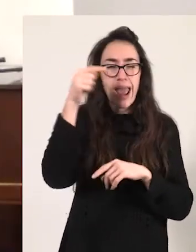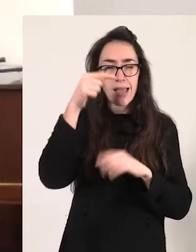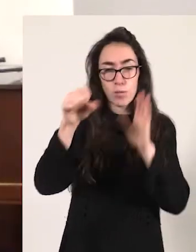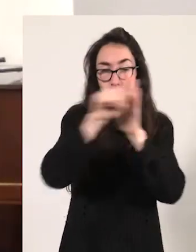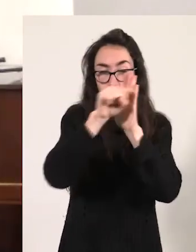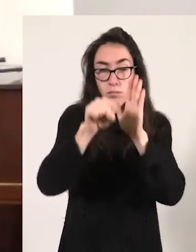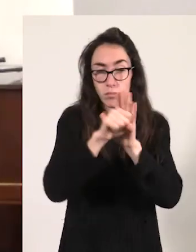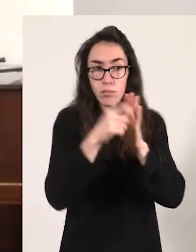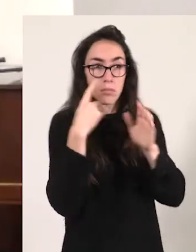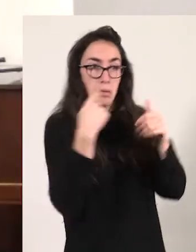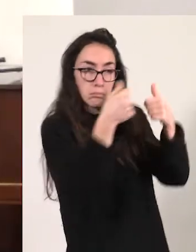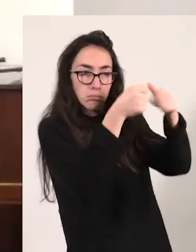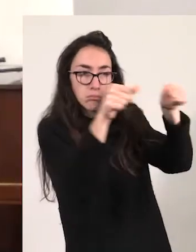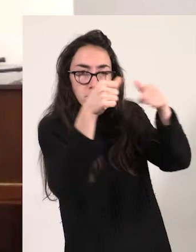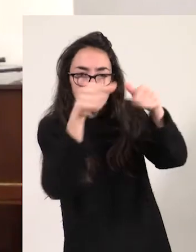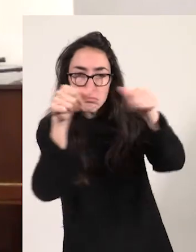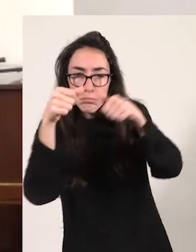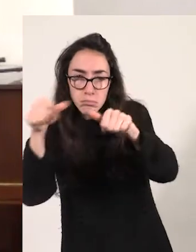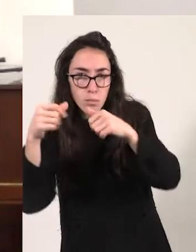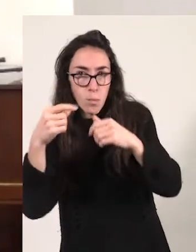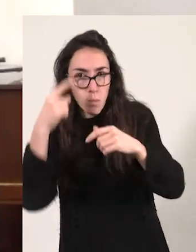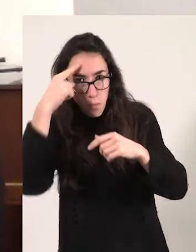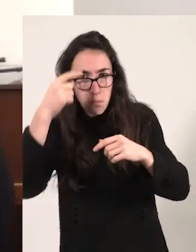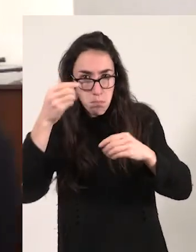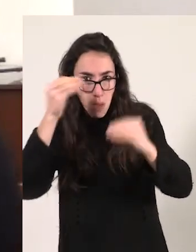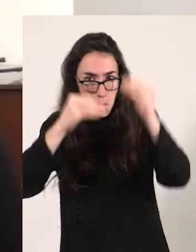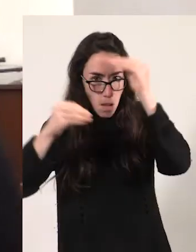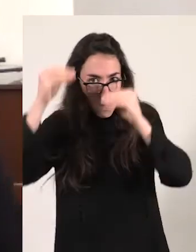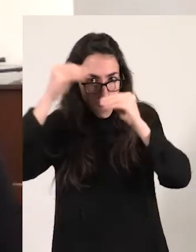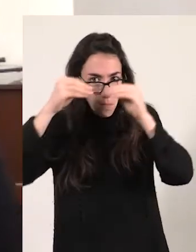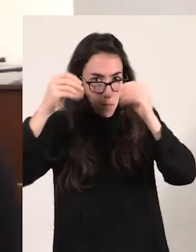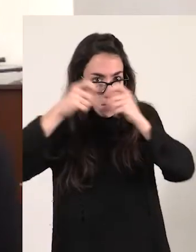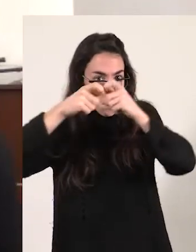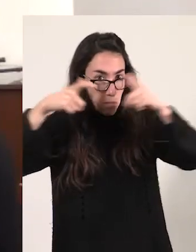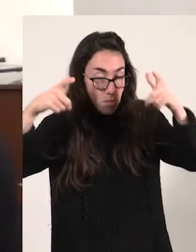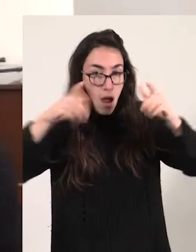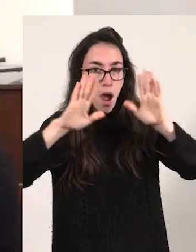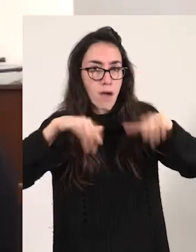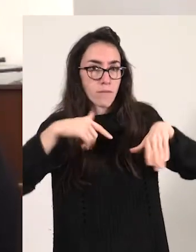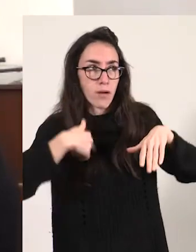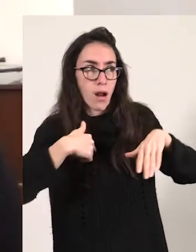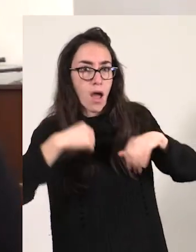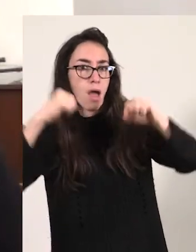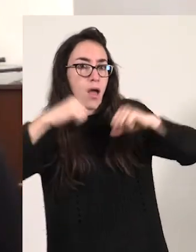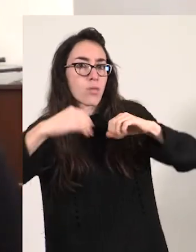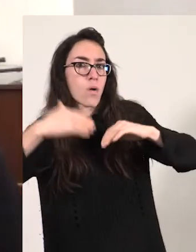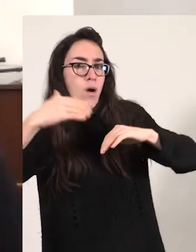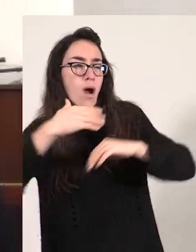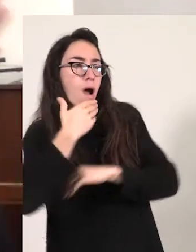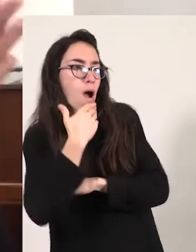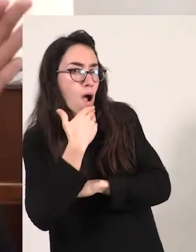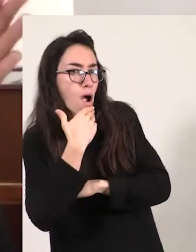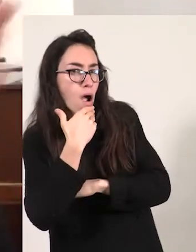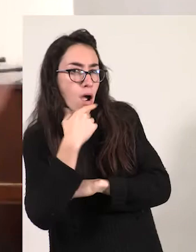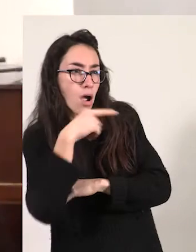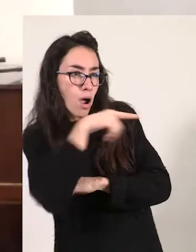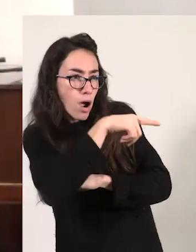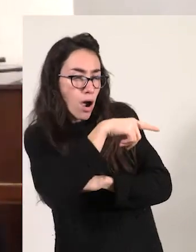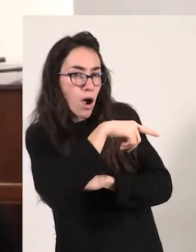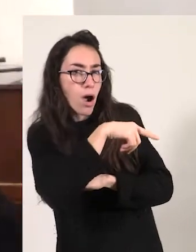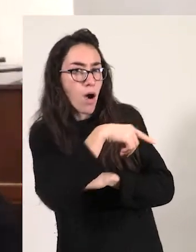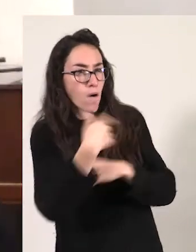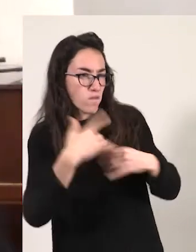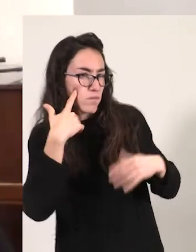ladrillitos de prejuicios que vamos poniendo sobre la cabeza, cuando llega un momento en el que ya tenemos el muro bastante grande porque tenemos una edad, tú no piensas,